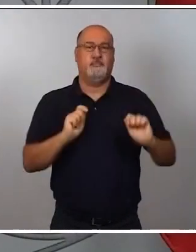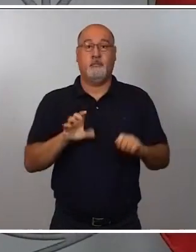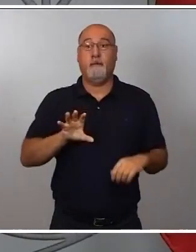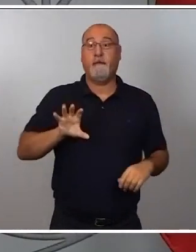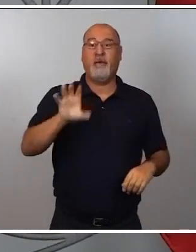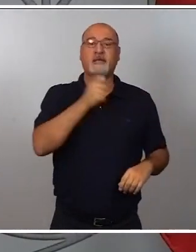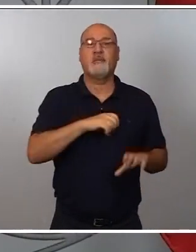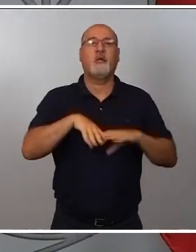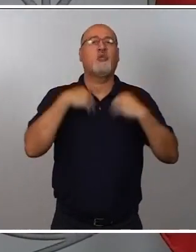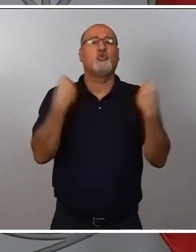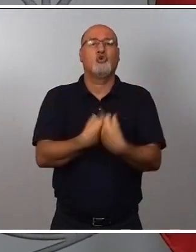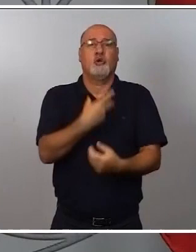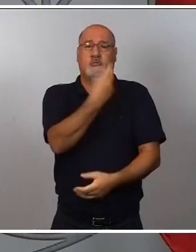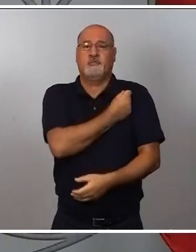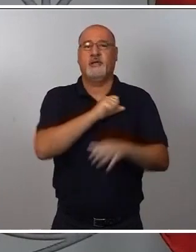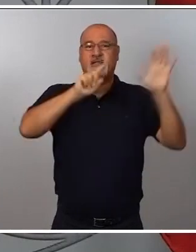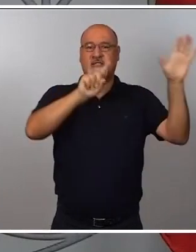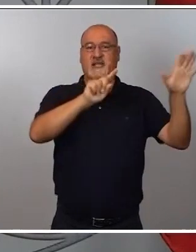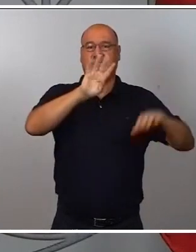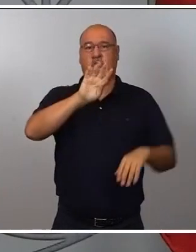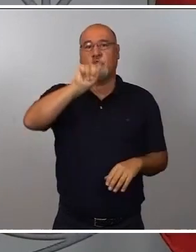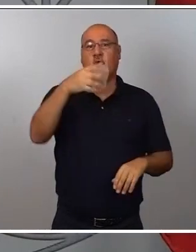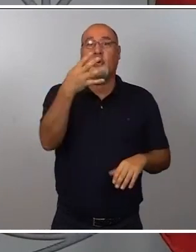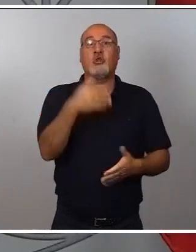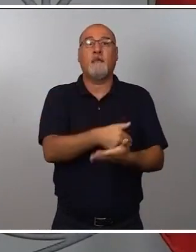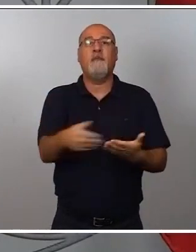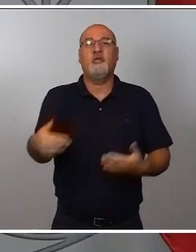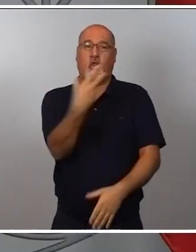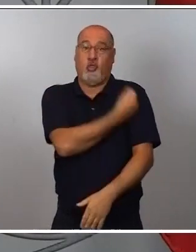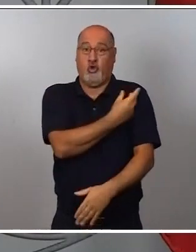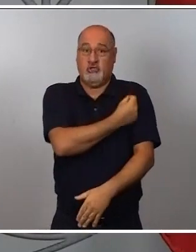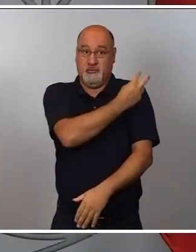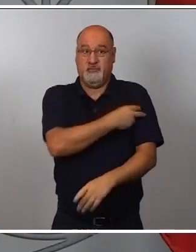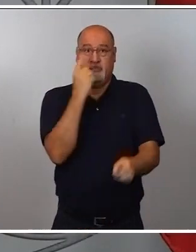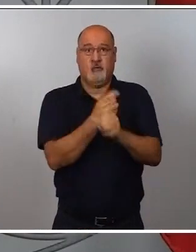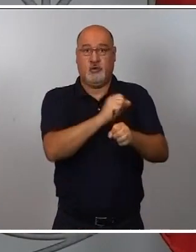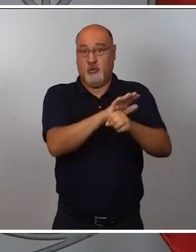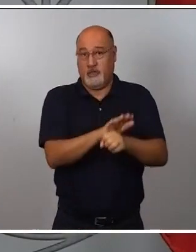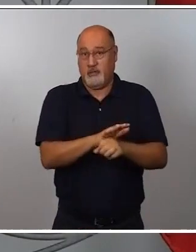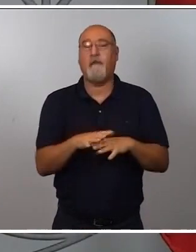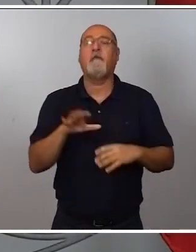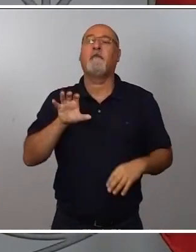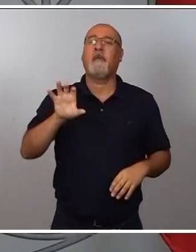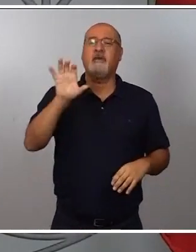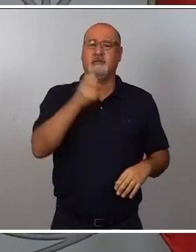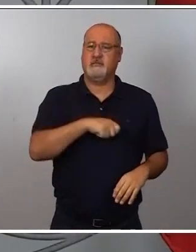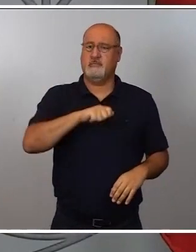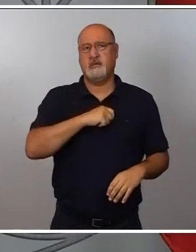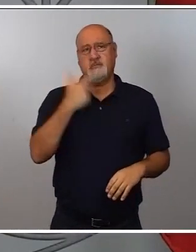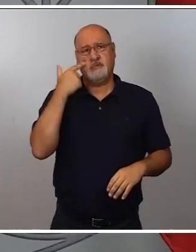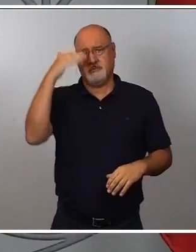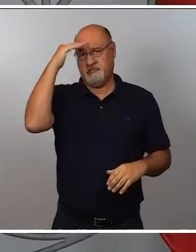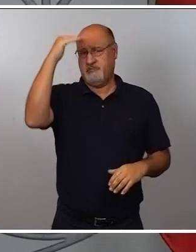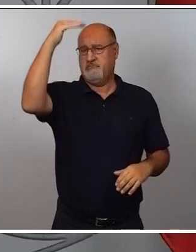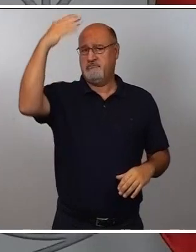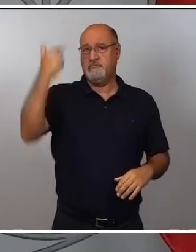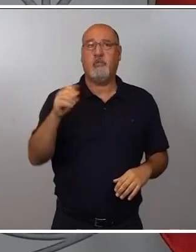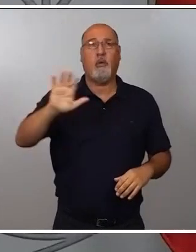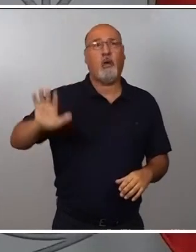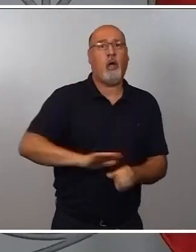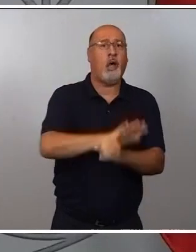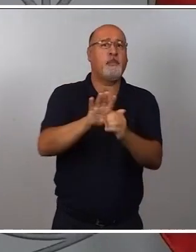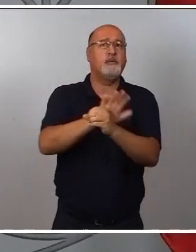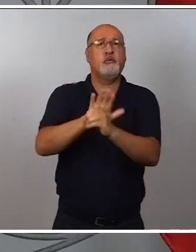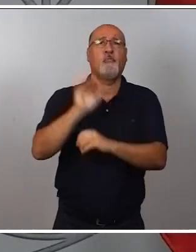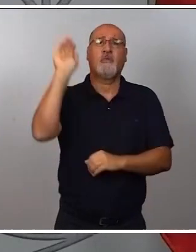64,4 millóns de dosis e un país tamén que ha tenido unha perspectiva internacional e solidaria, muestra e seña